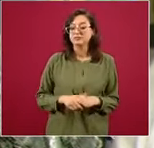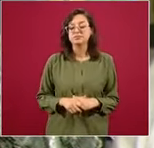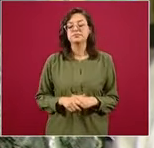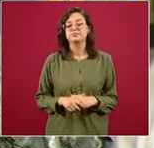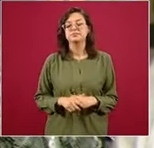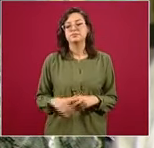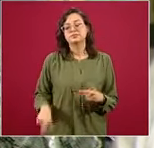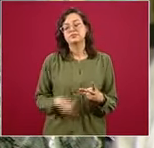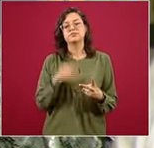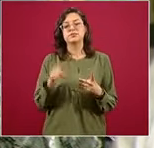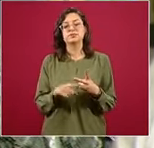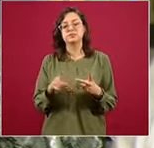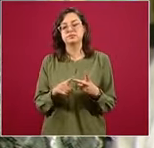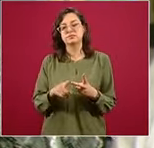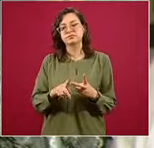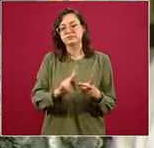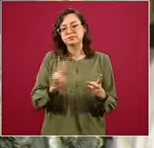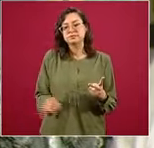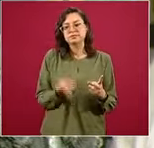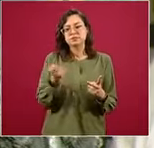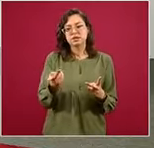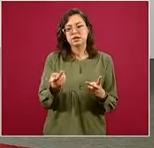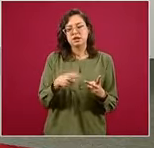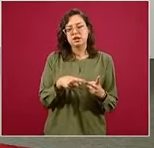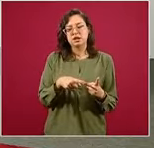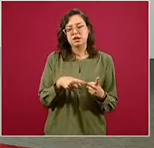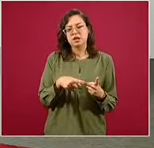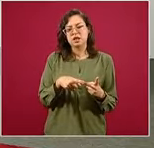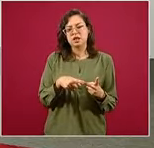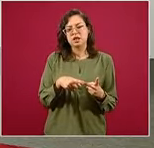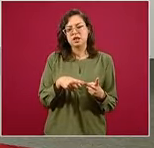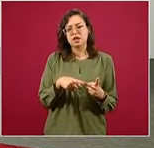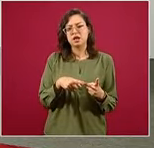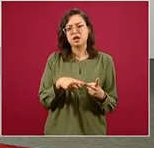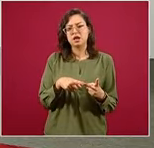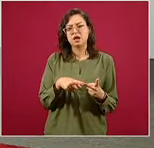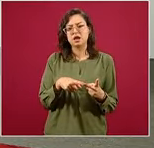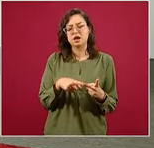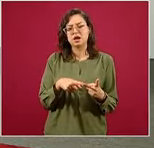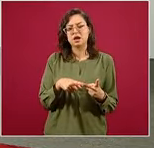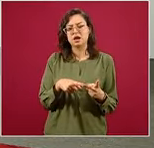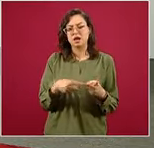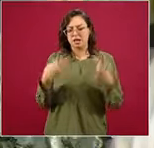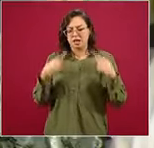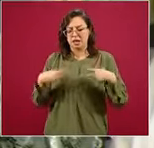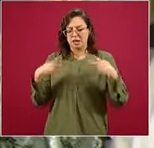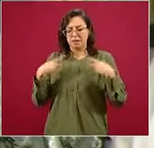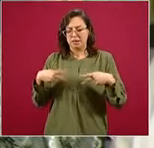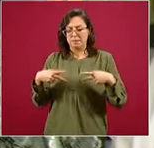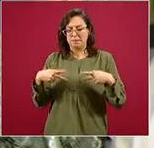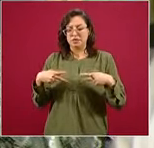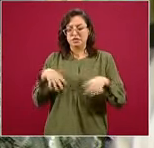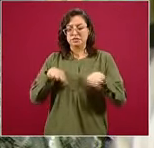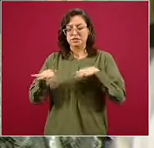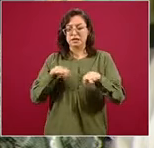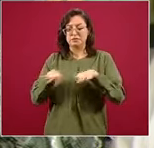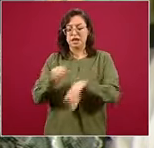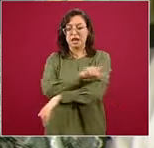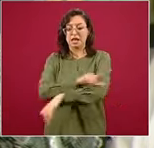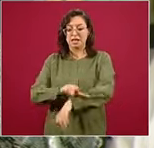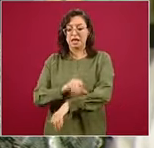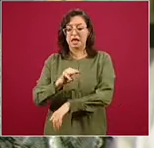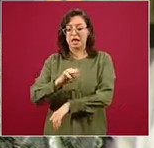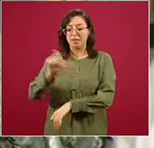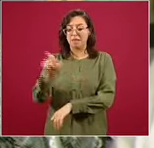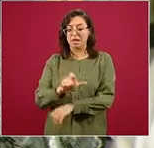una segunda pregunta me gustaría preguntarle, ¿ustedes pueden sancionar a personal de la Liga MX que incumpla el protocolo de salud que